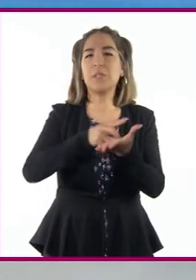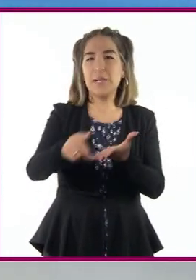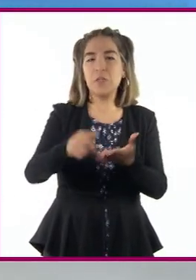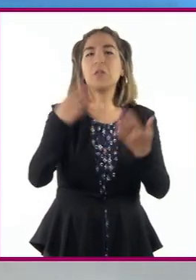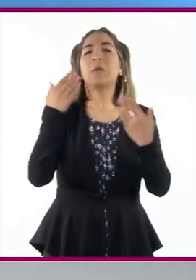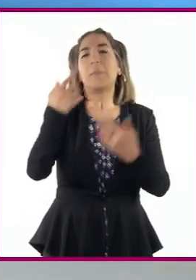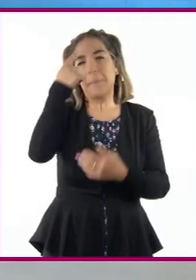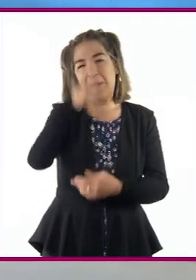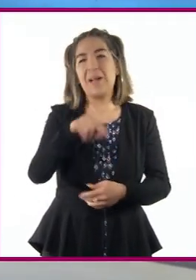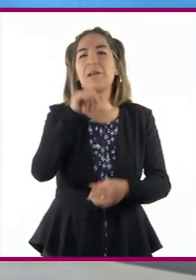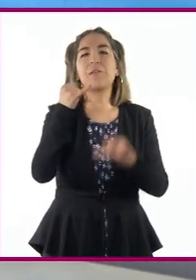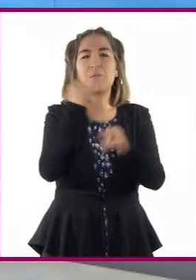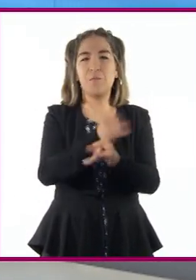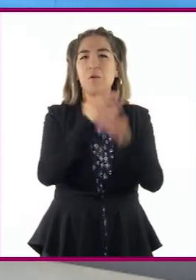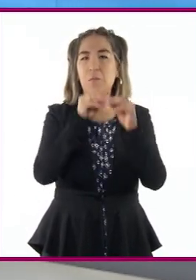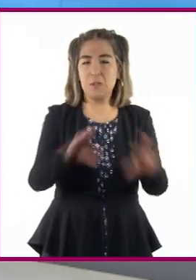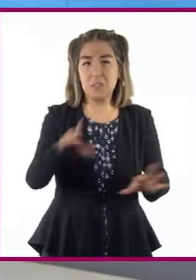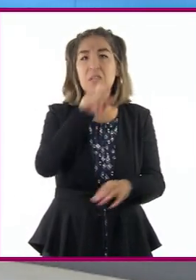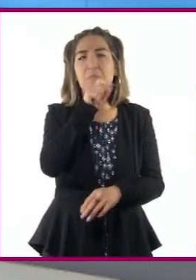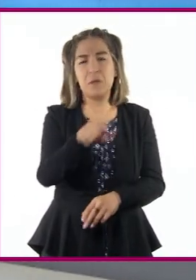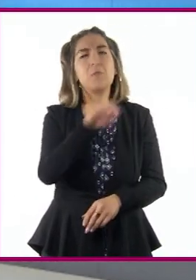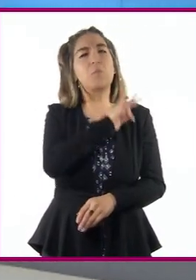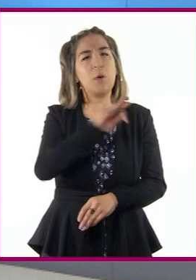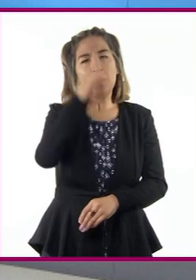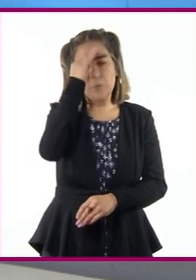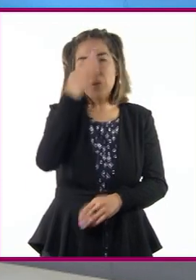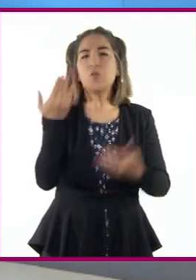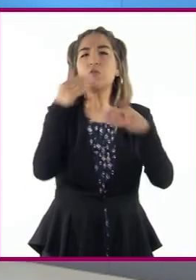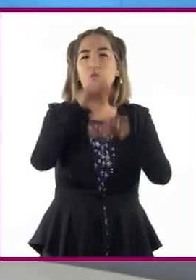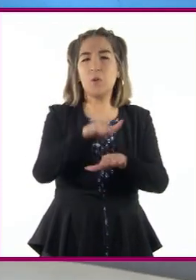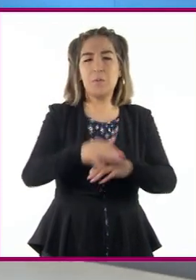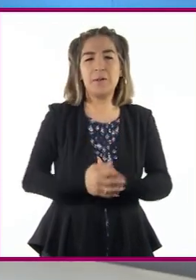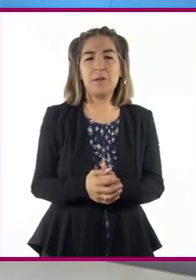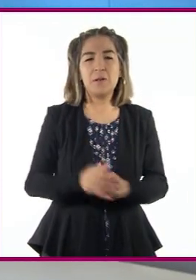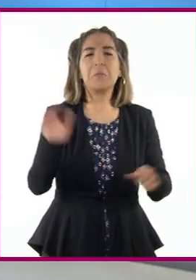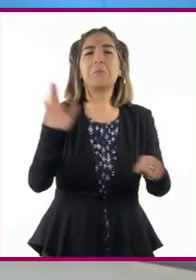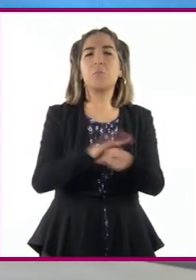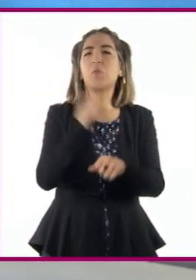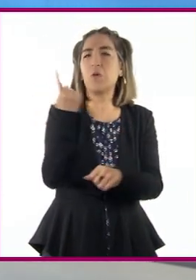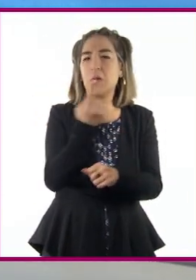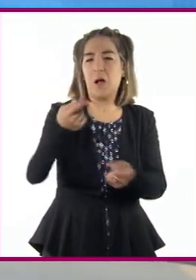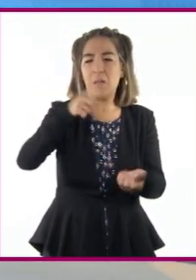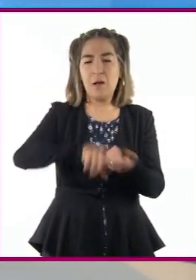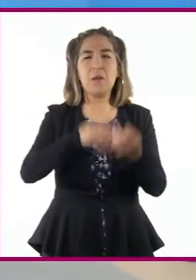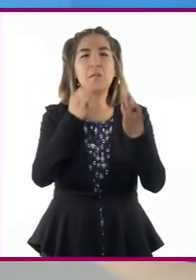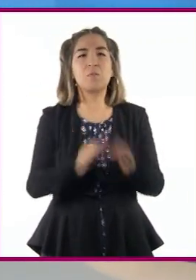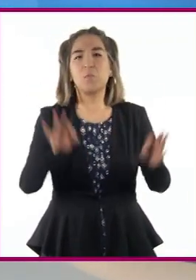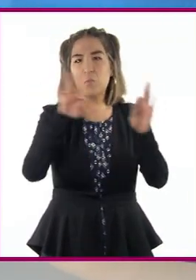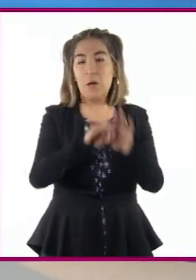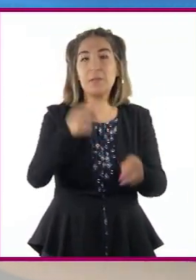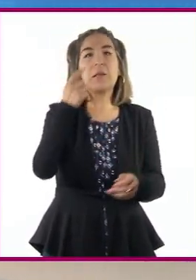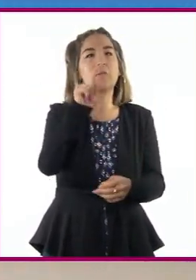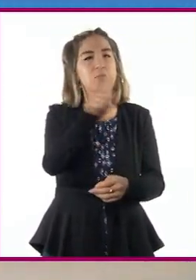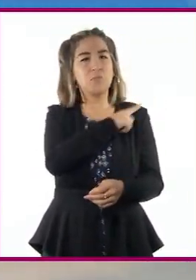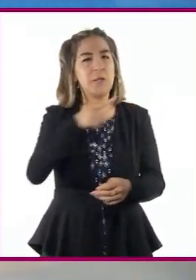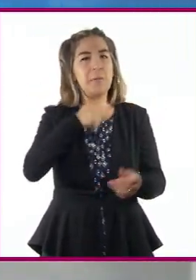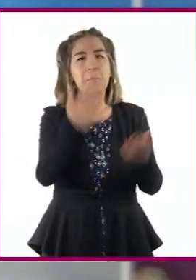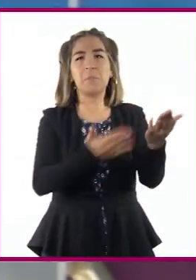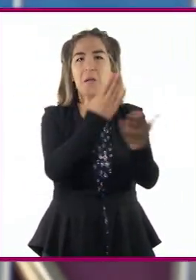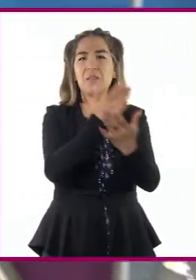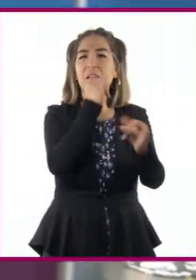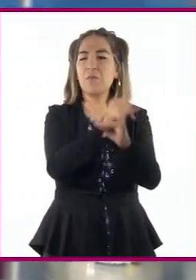información. Para ello, también podremos reflexionar un poco sobre por qué es importante la rendición de cuentas.